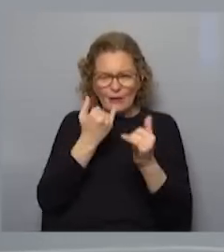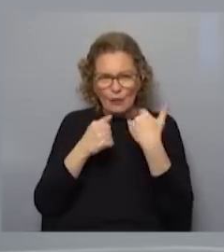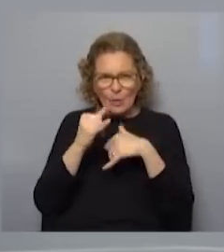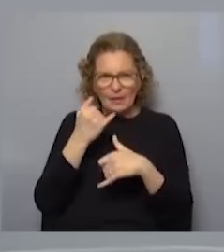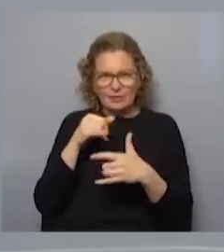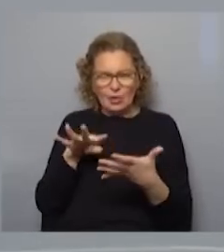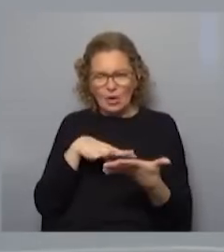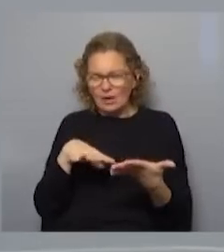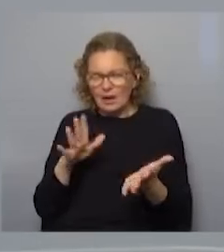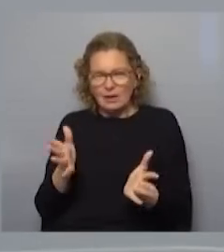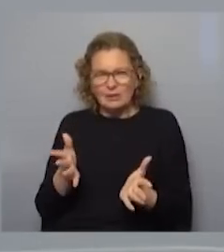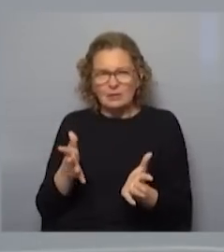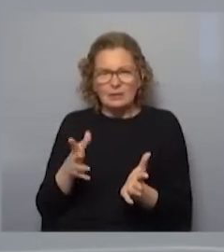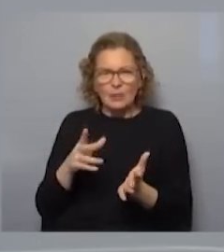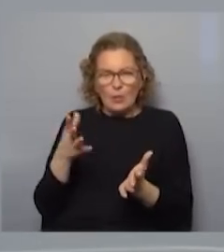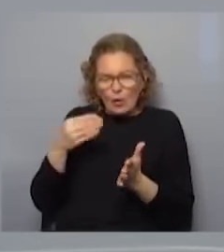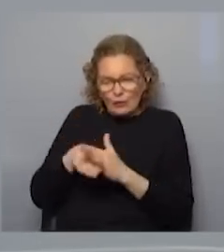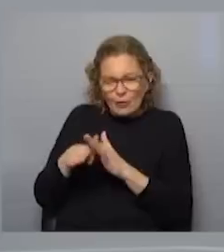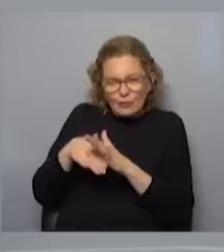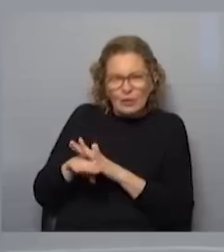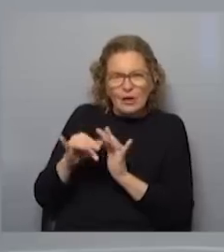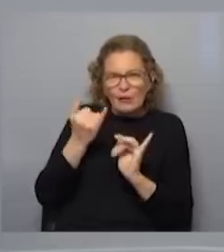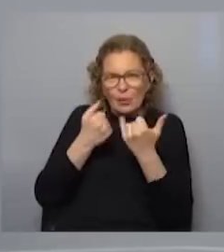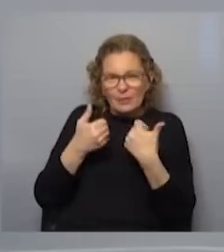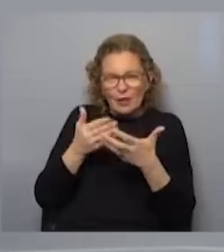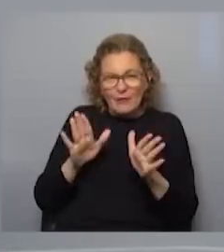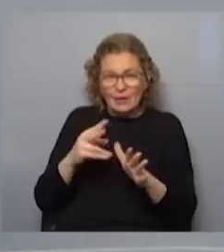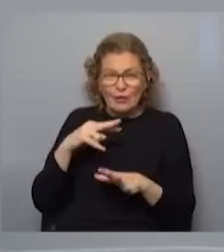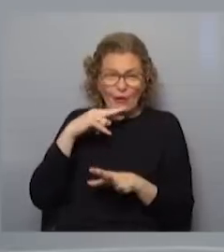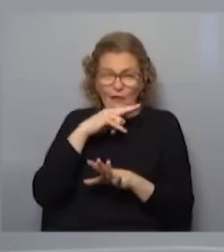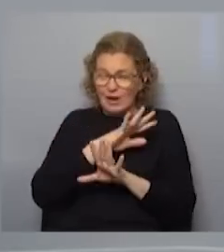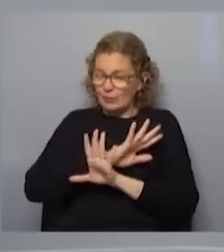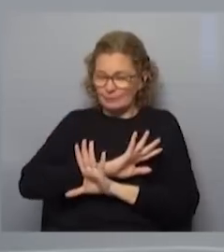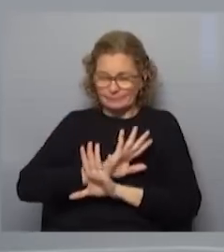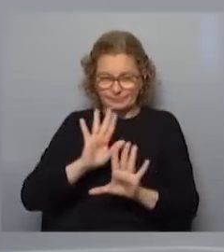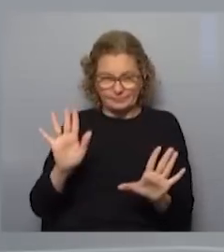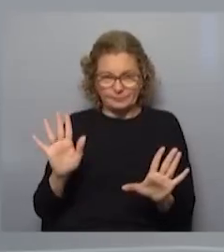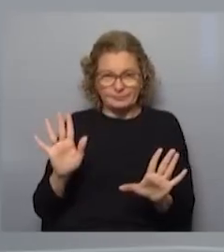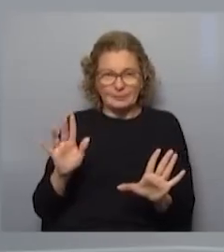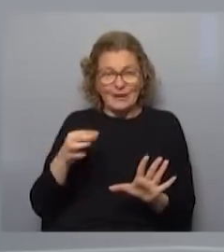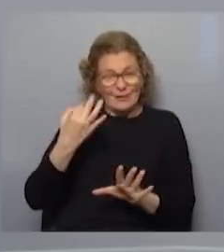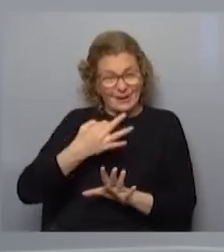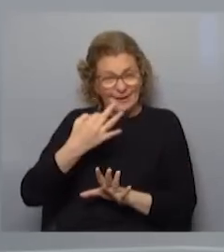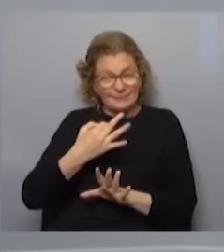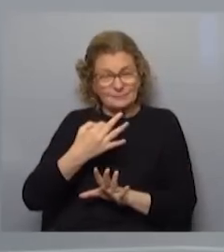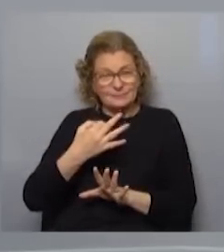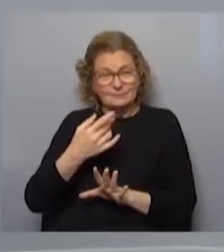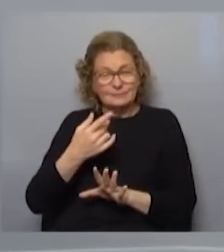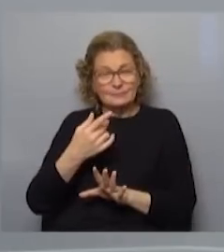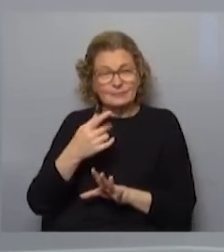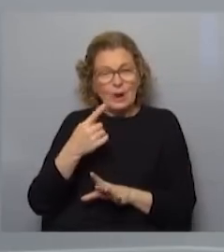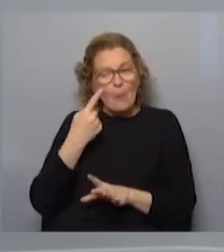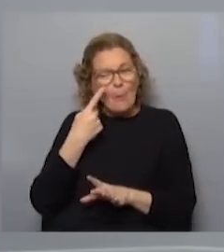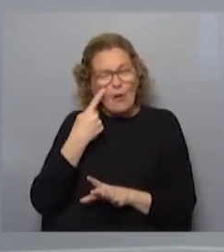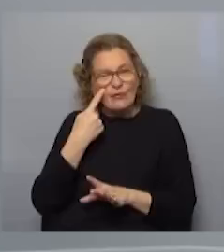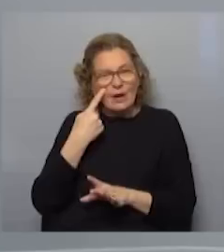allí lo cual es recopilación de información abierta falso absolutamente falso en realidad se comprobó